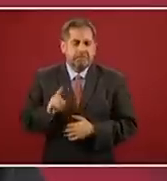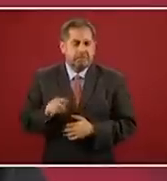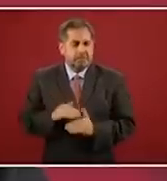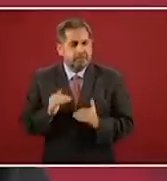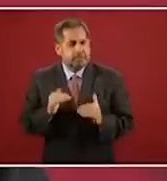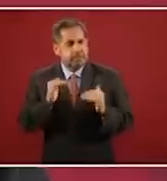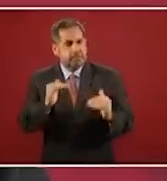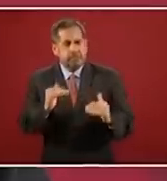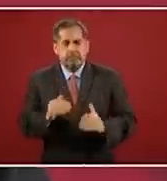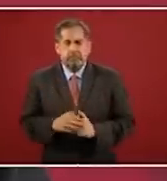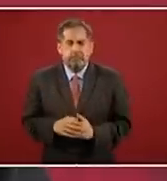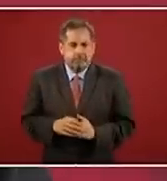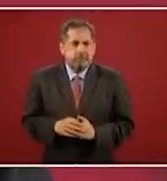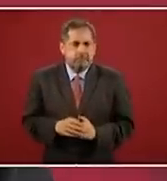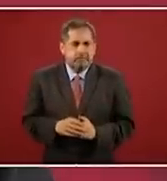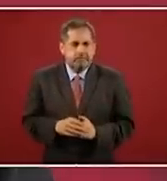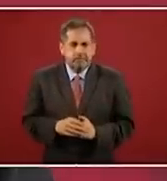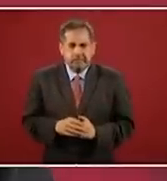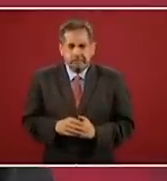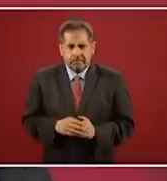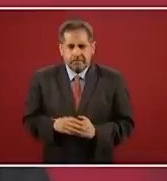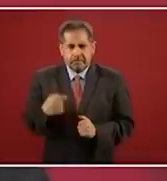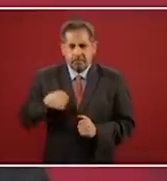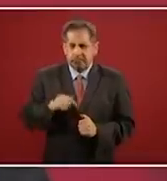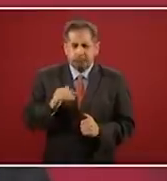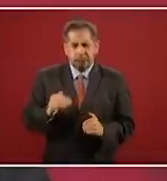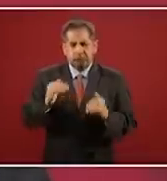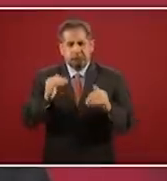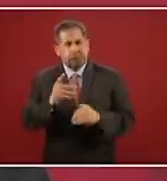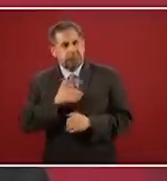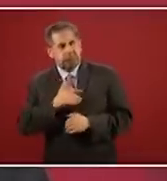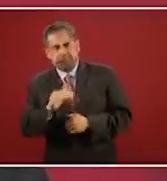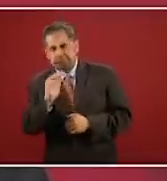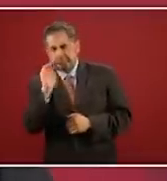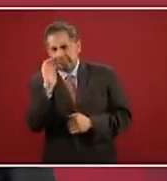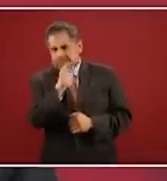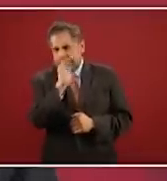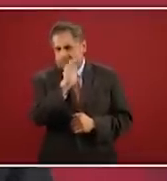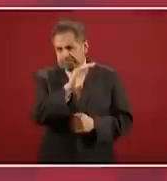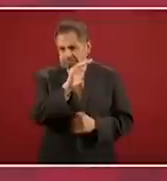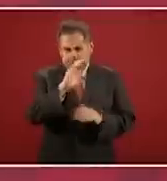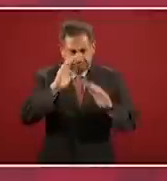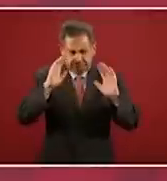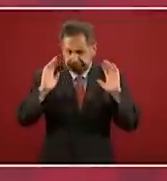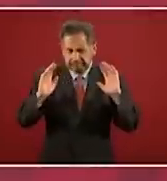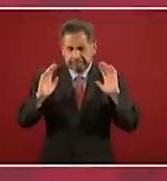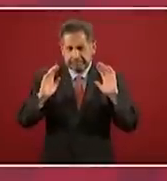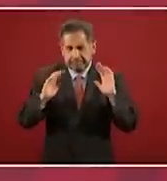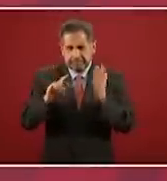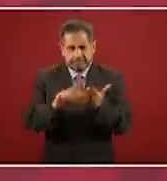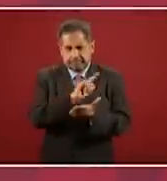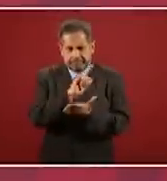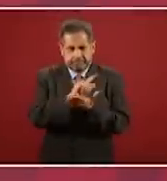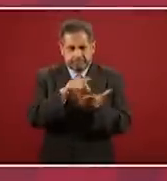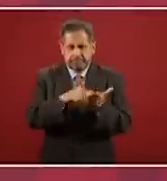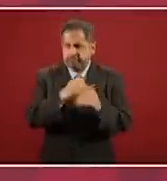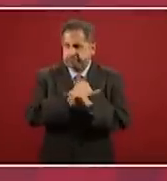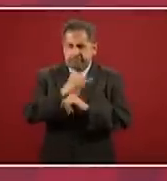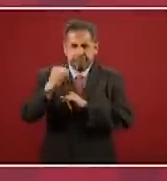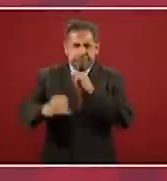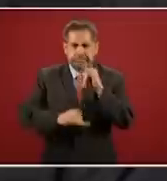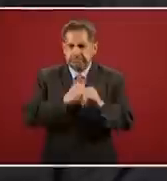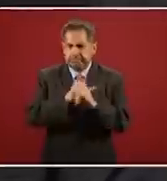Estamos nosotros recurriendo a la legalidad